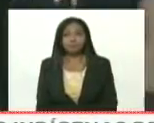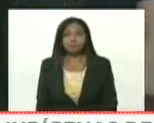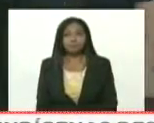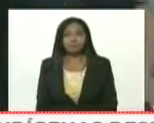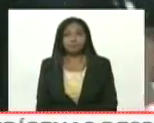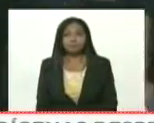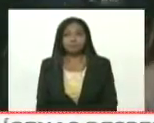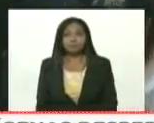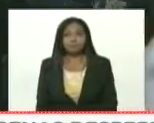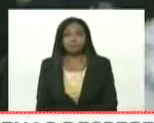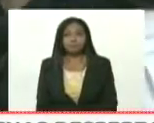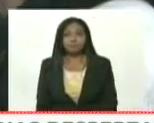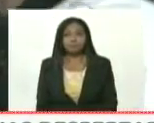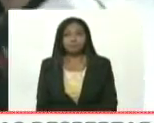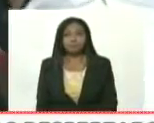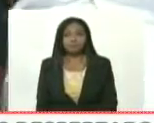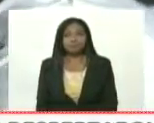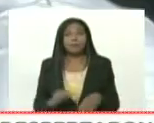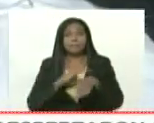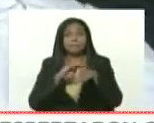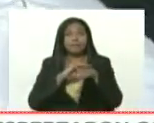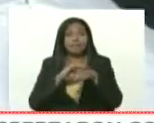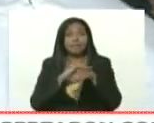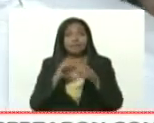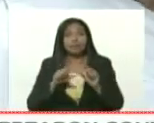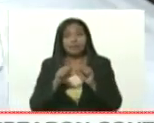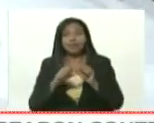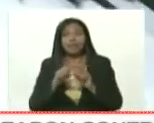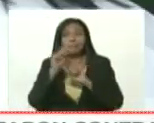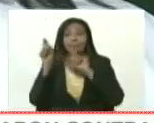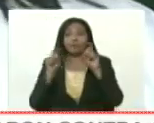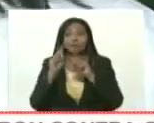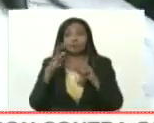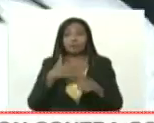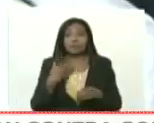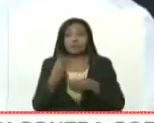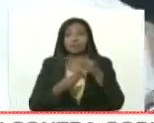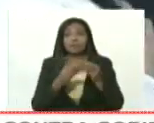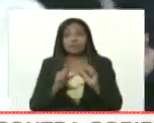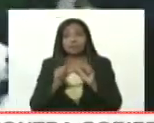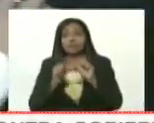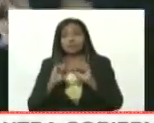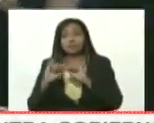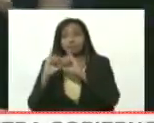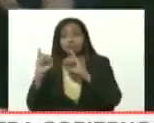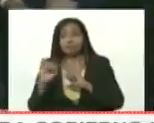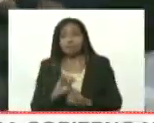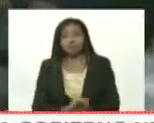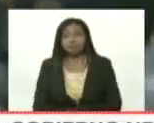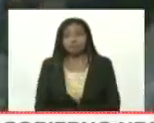Eso, bueno, ministra, continúe esto que yo me voy a quedar aquí hablando la pregunta que él me quiere hacer. Continúe usted. Perfecto.